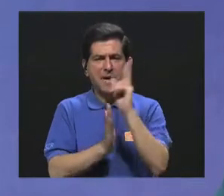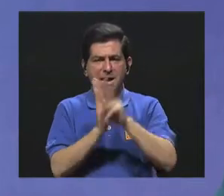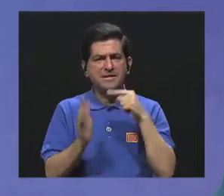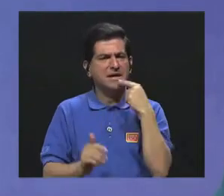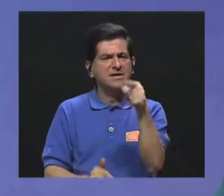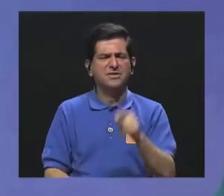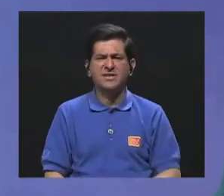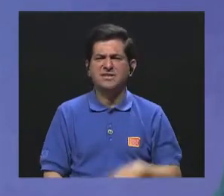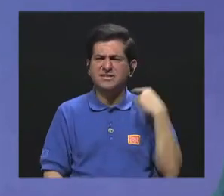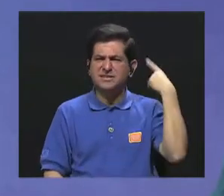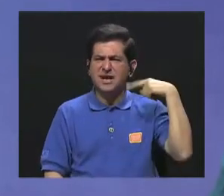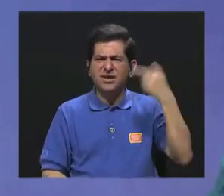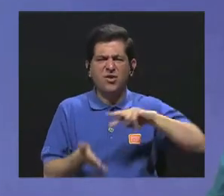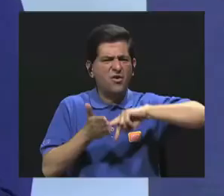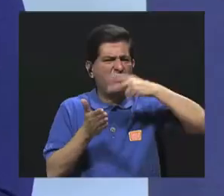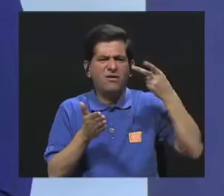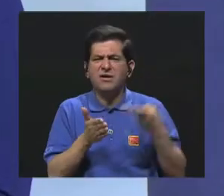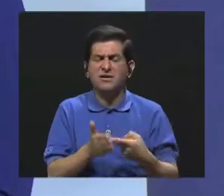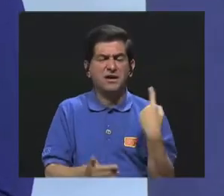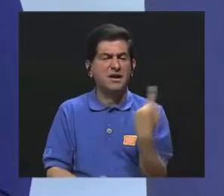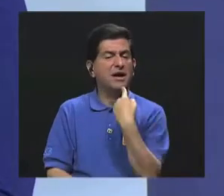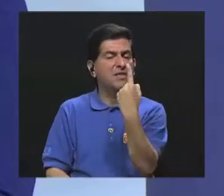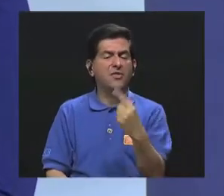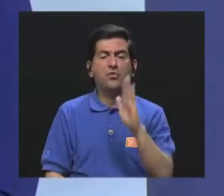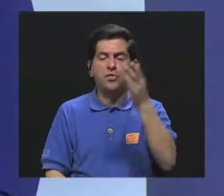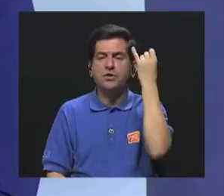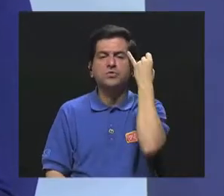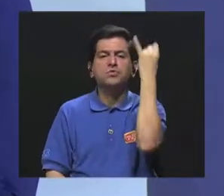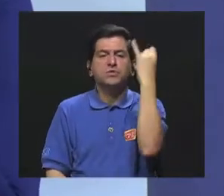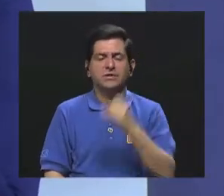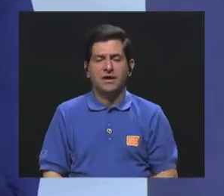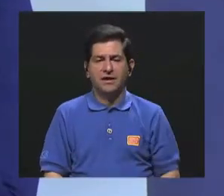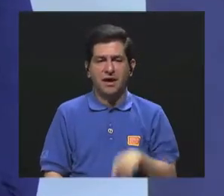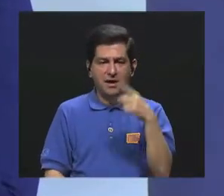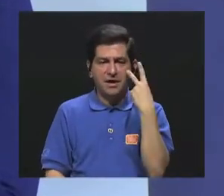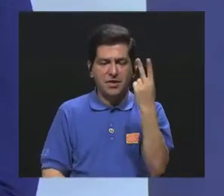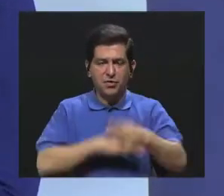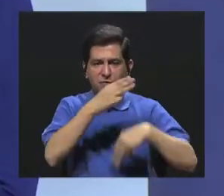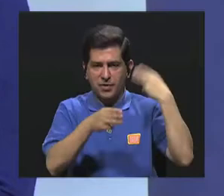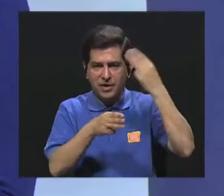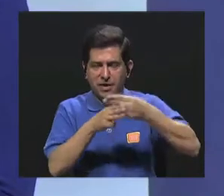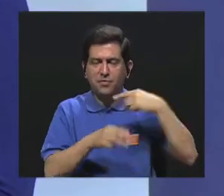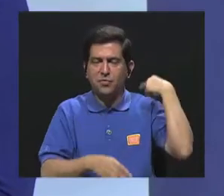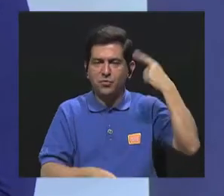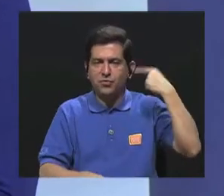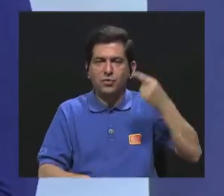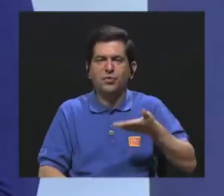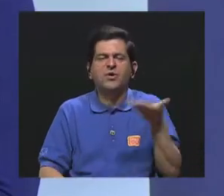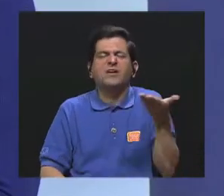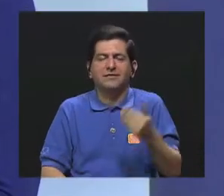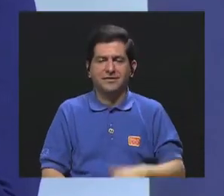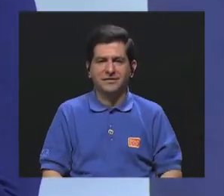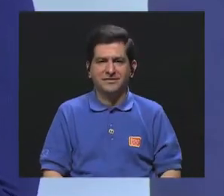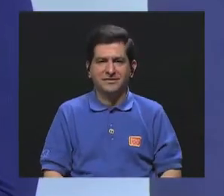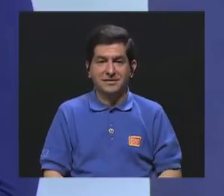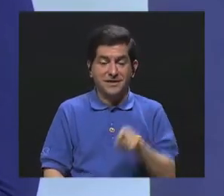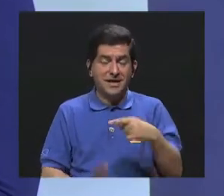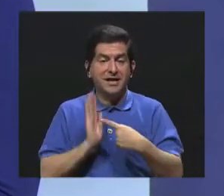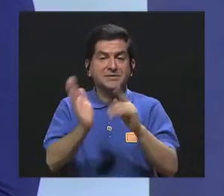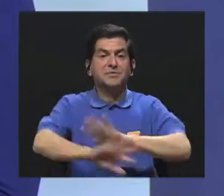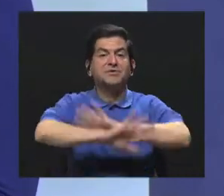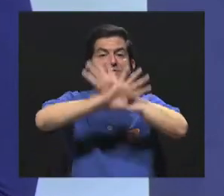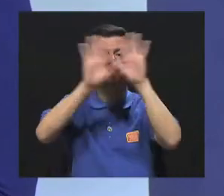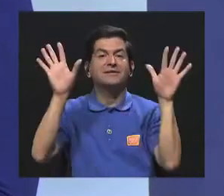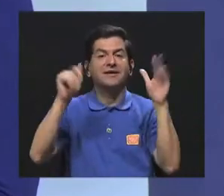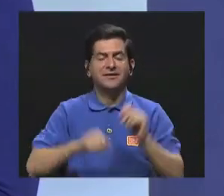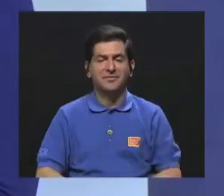documental donde ellos dicen, ¿qué es ser loco? Entonces, cada uno dice cuál es su concepto y cómo ven ellos el mundo de qué es la locura. Claro. Entonces, creo que ahí queda